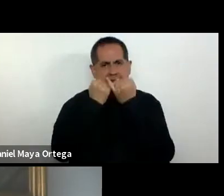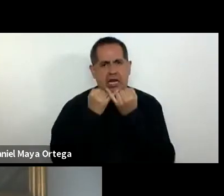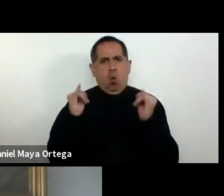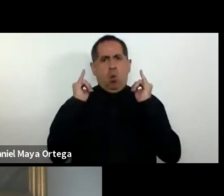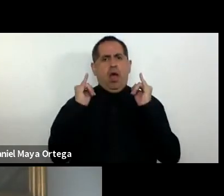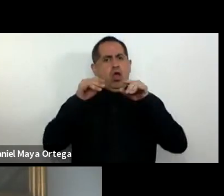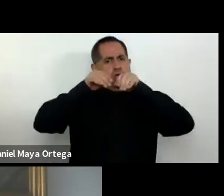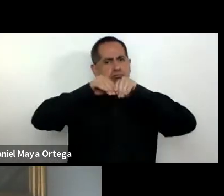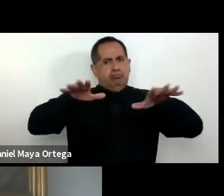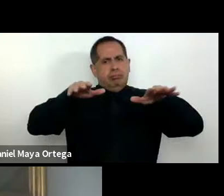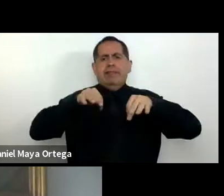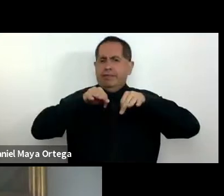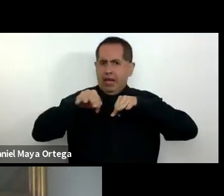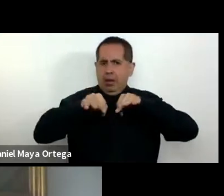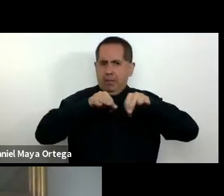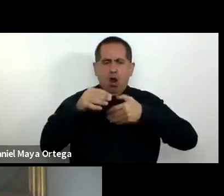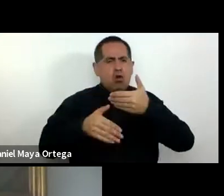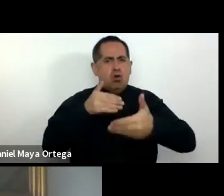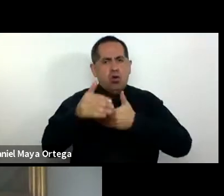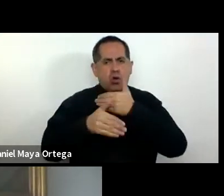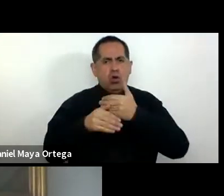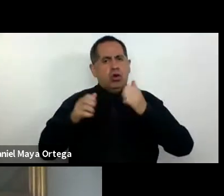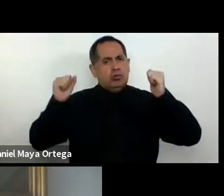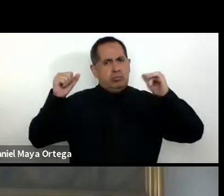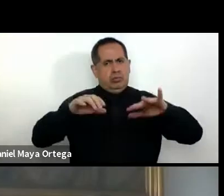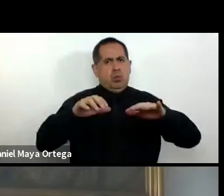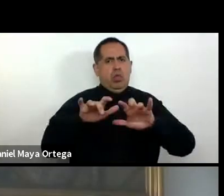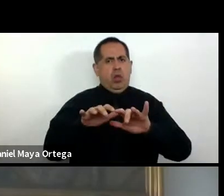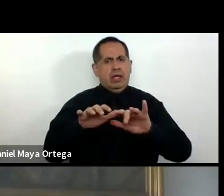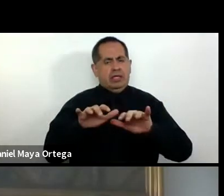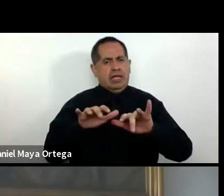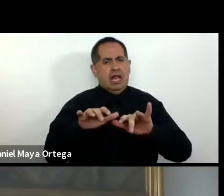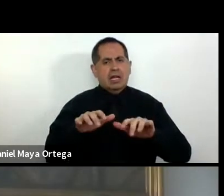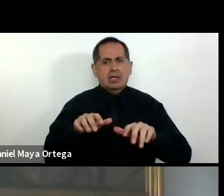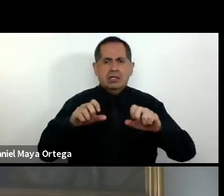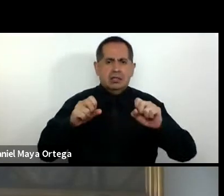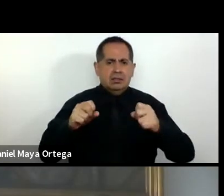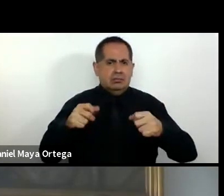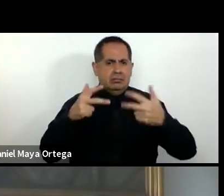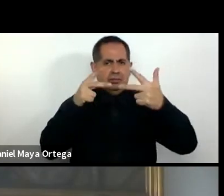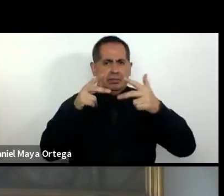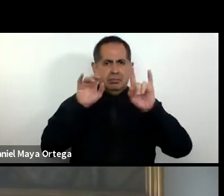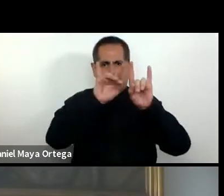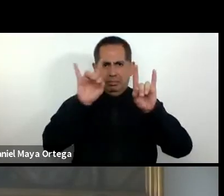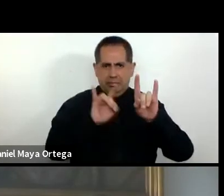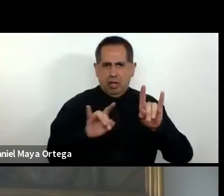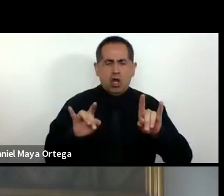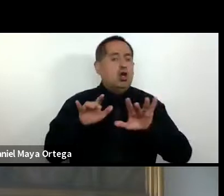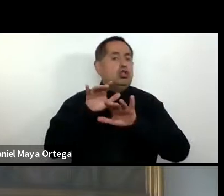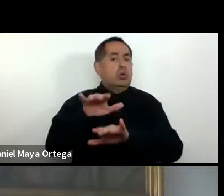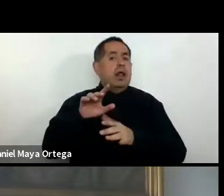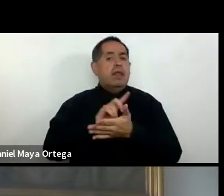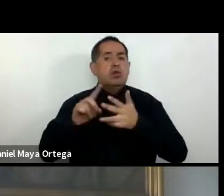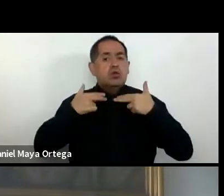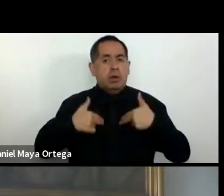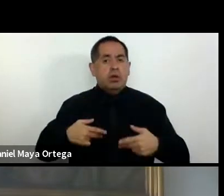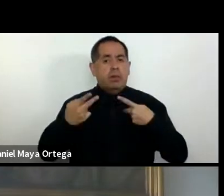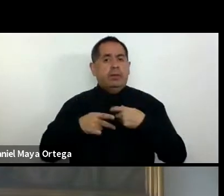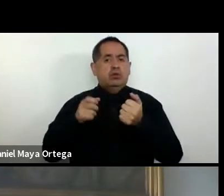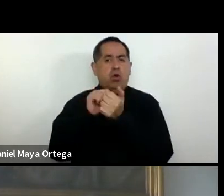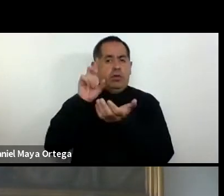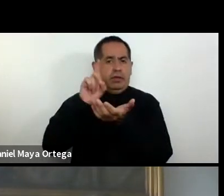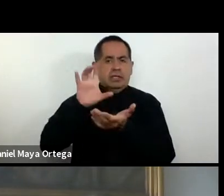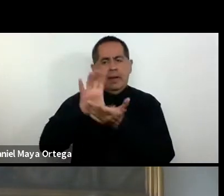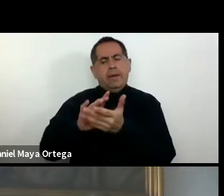inaugurados los trabajos del encuentro digital sobre los derechos humanos de las personas con